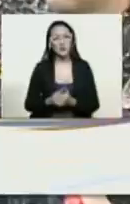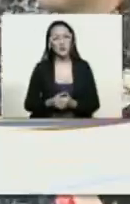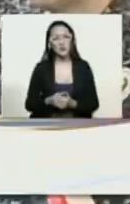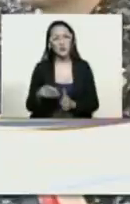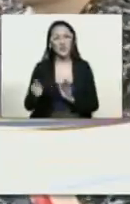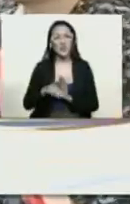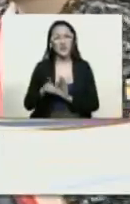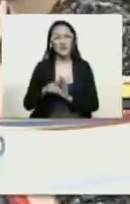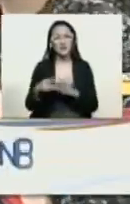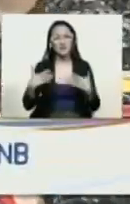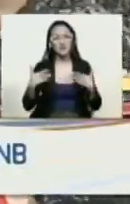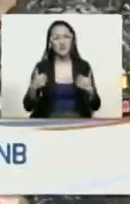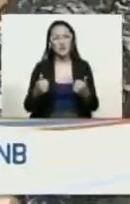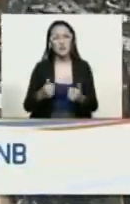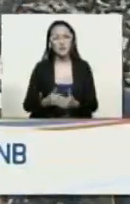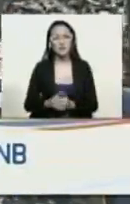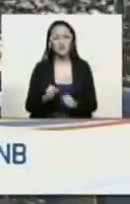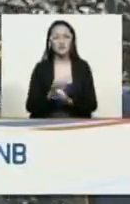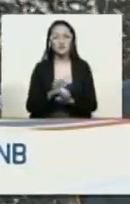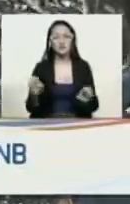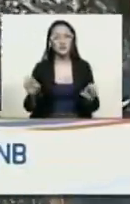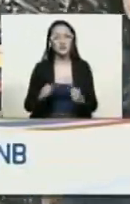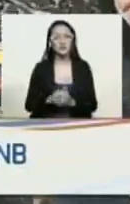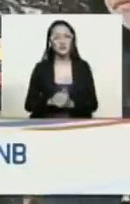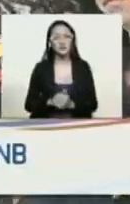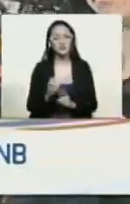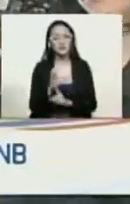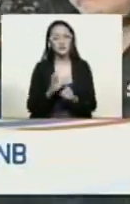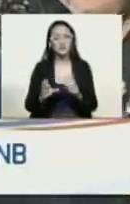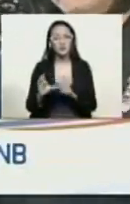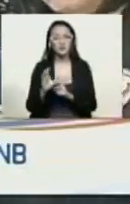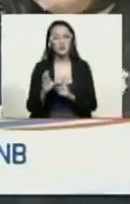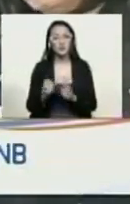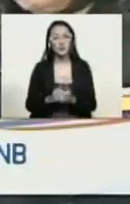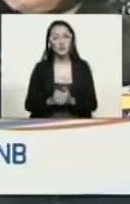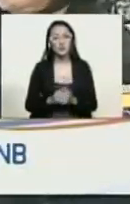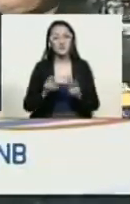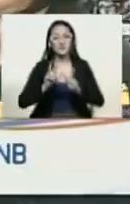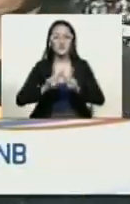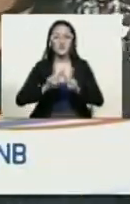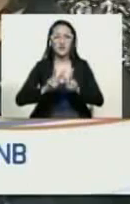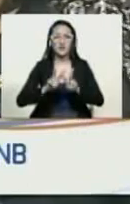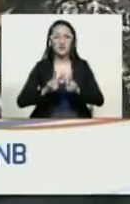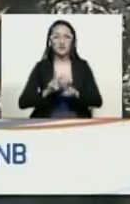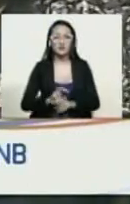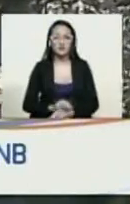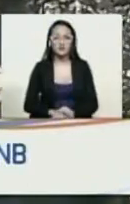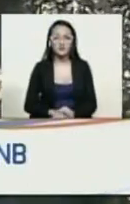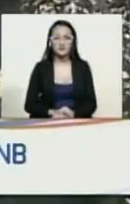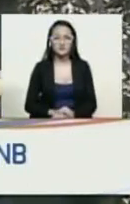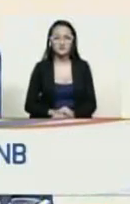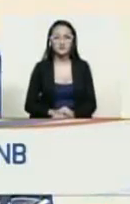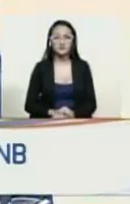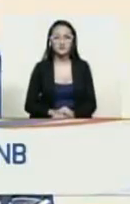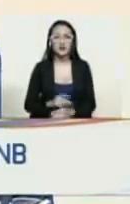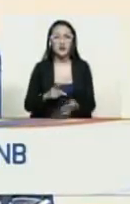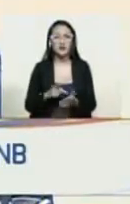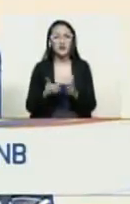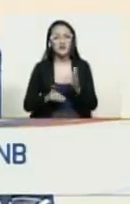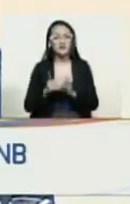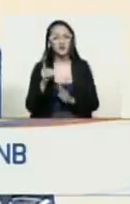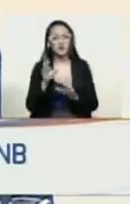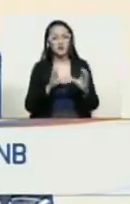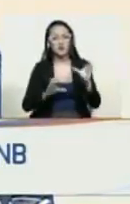los derechos de la salud, de la educación, de la cultura, de la vivienda. Las carreras que tienen que ver con el